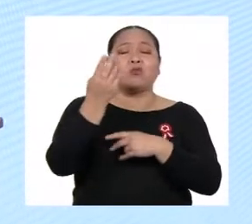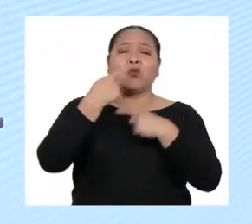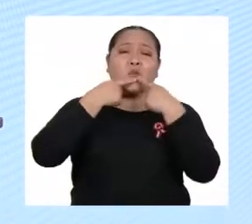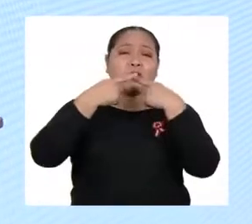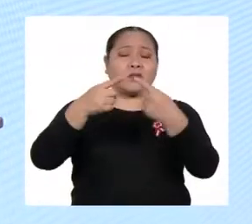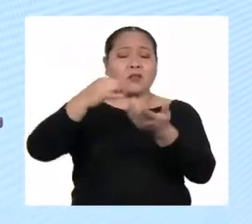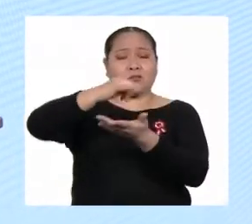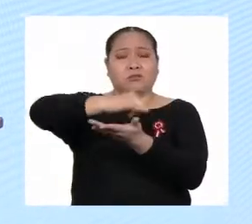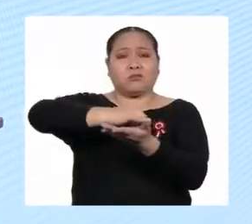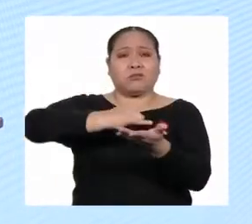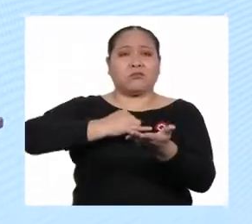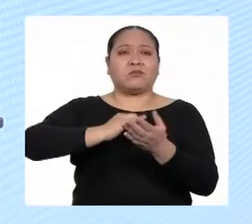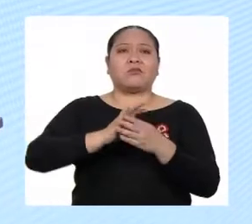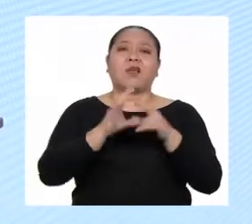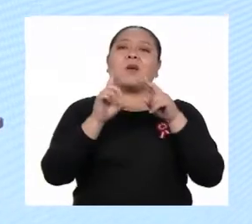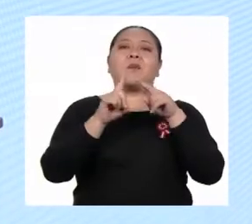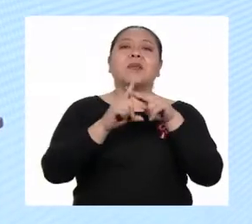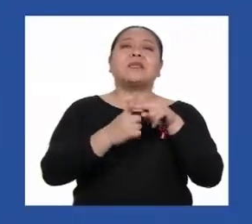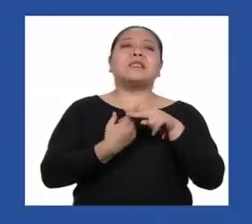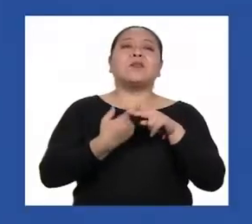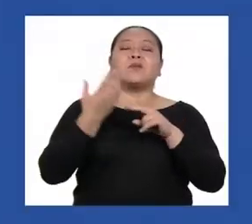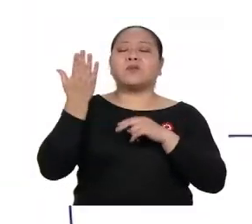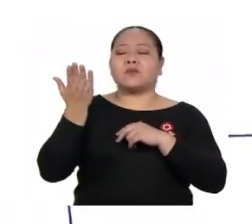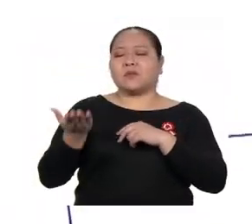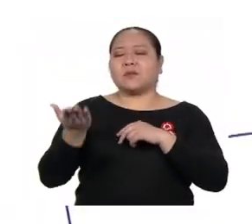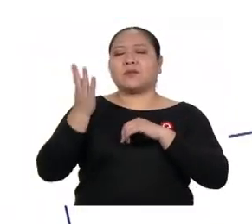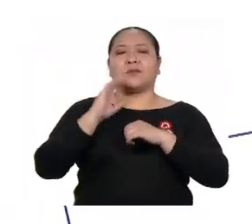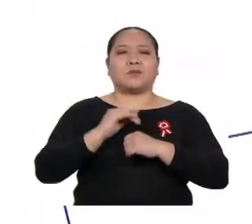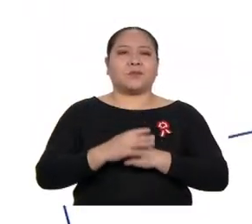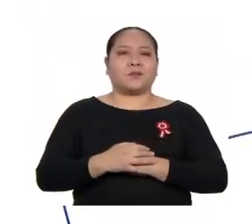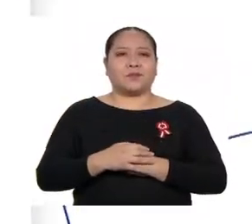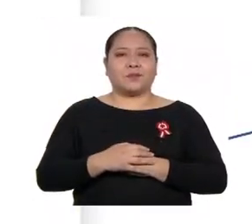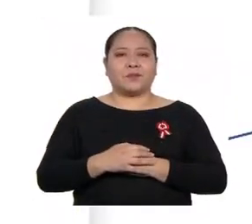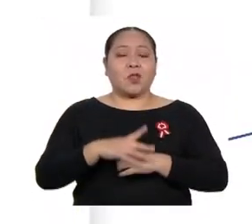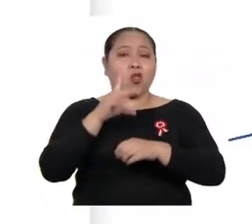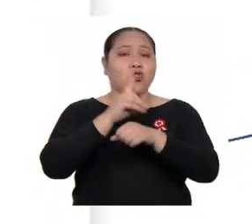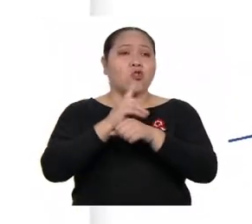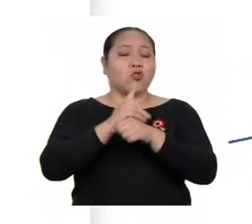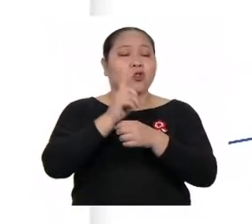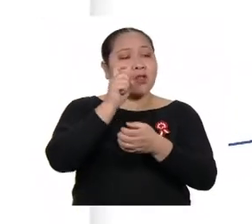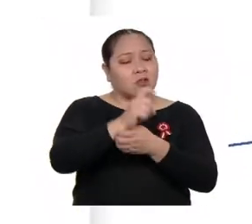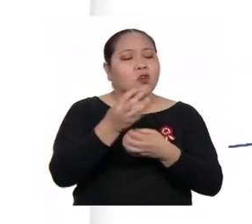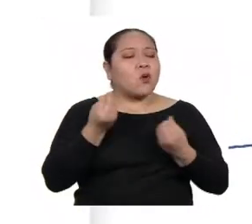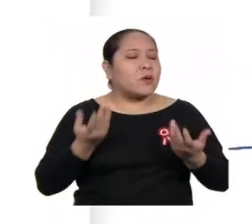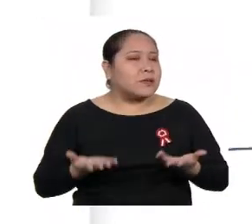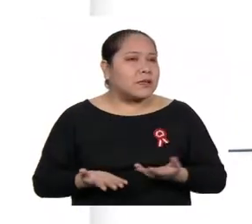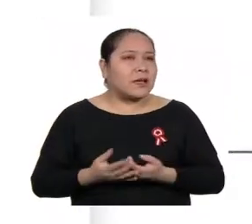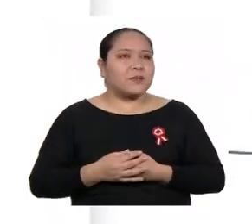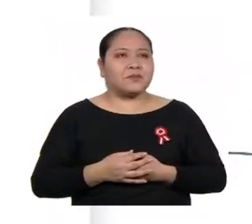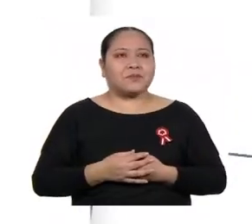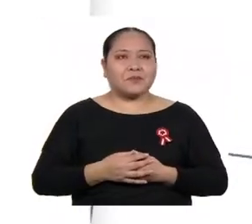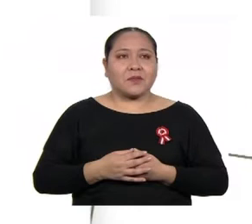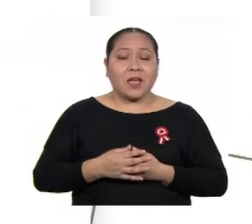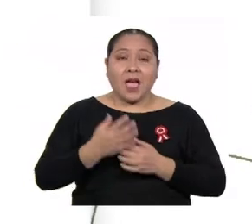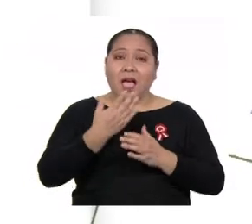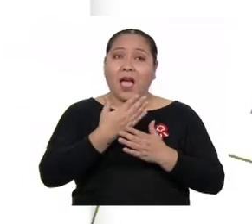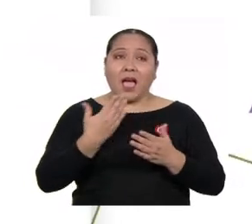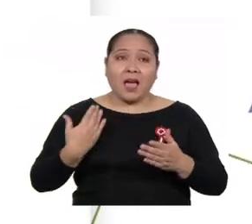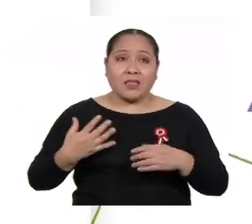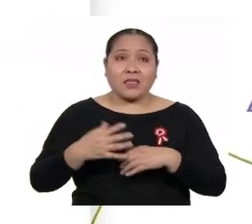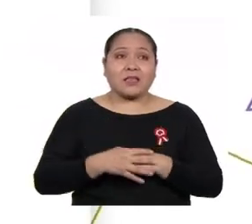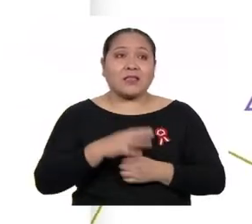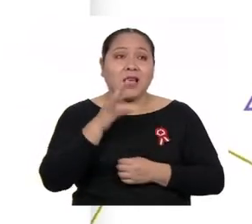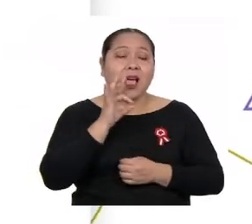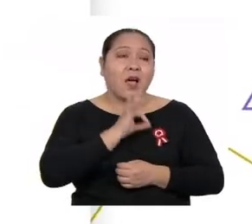nos llegaron. Empezamos con este. Doctora Educación, ¿qué tal? Antes que nada, aprovecho para